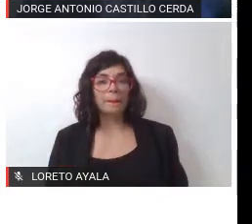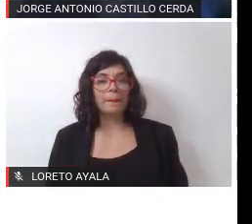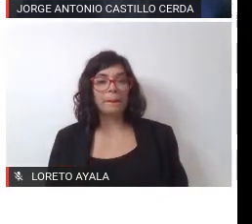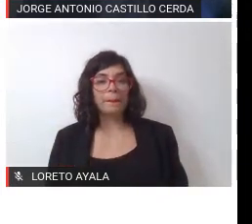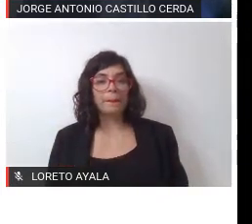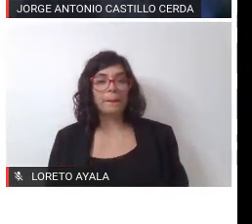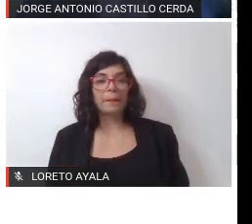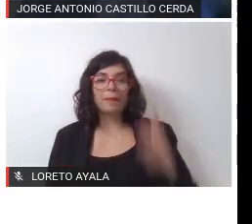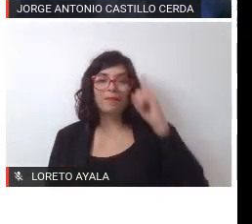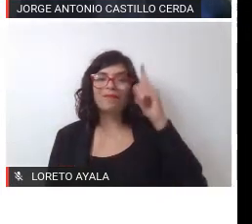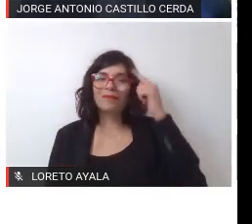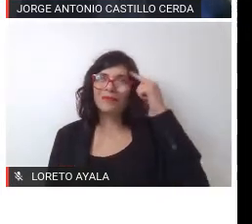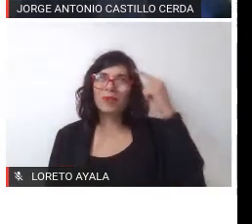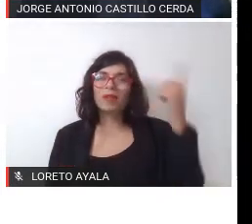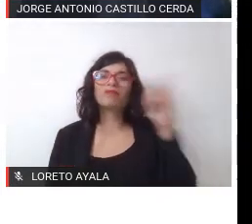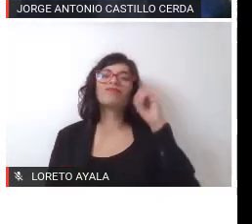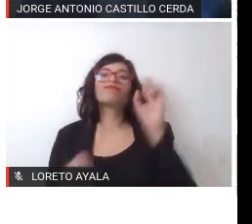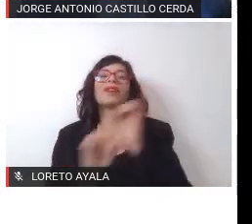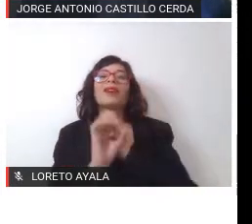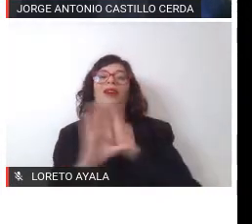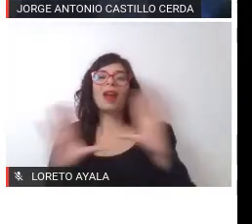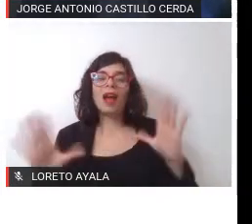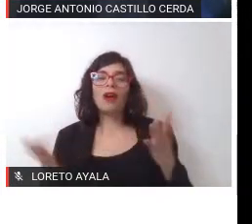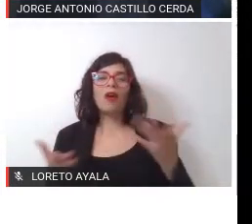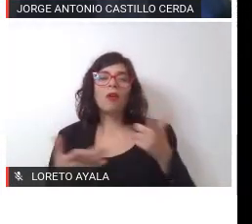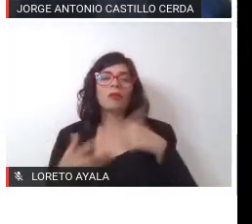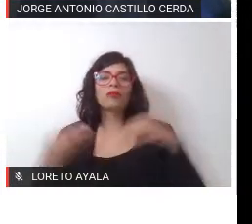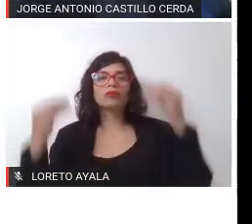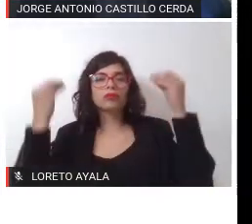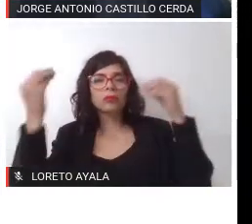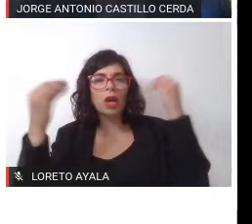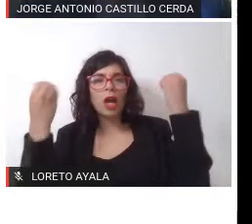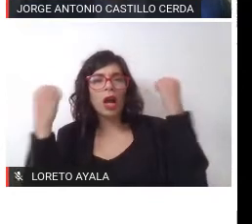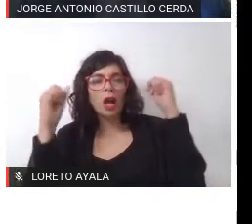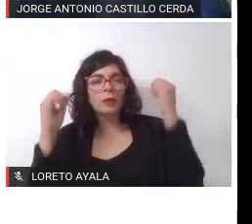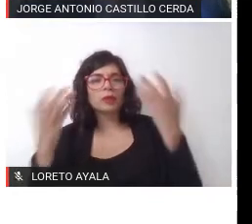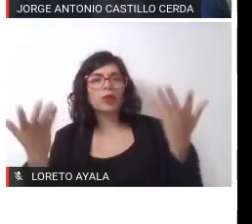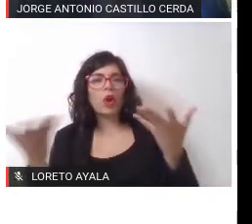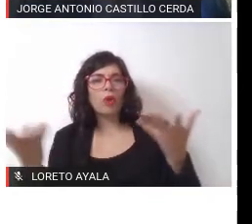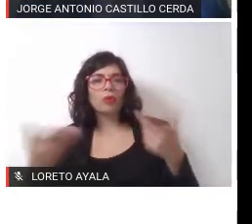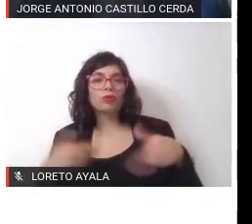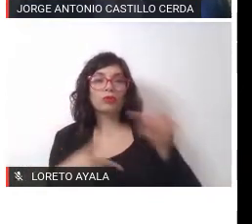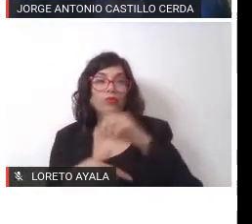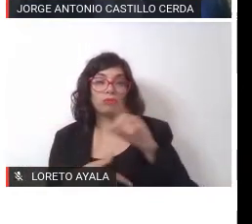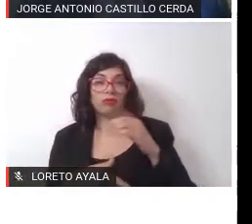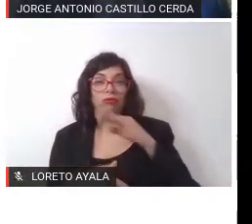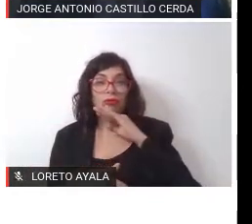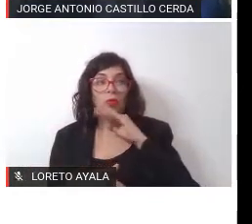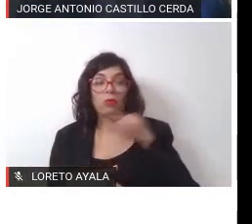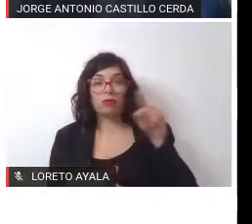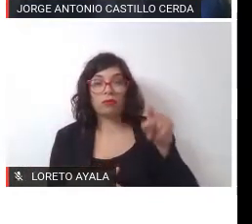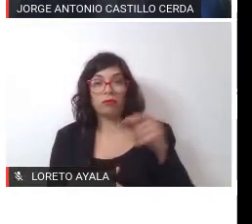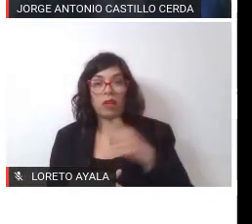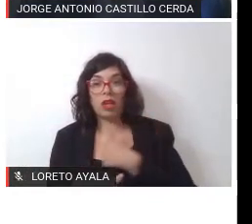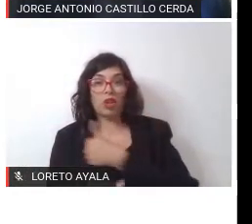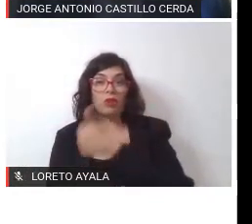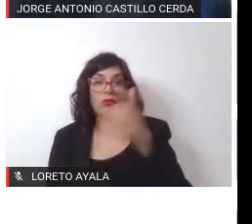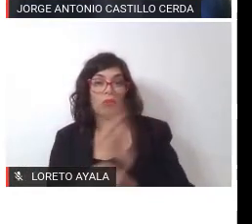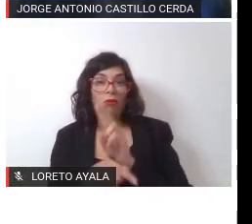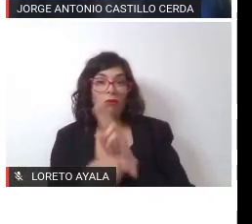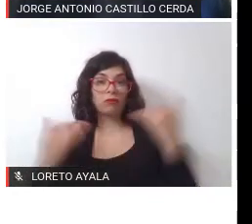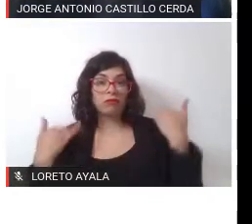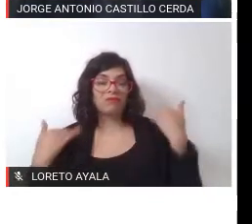en qué se necesite, con quiénes nos capacitamos. No todas las capacitaciones nos sirven a los profesores de educación física hoy día,